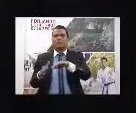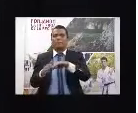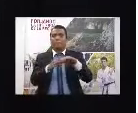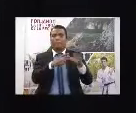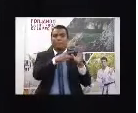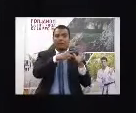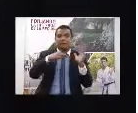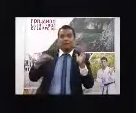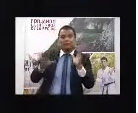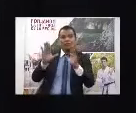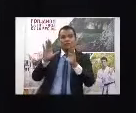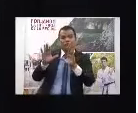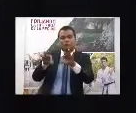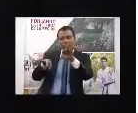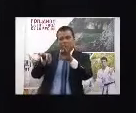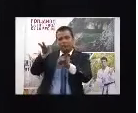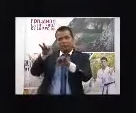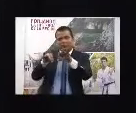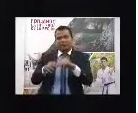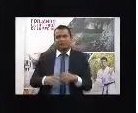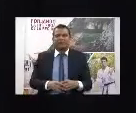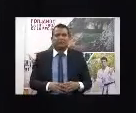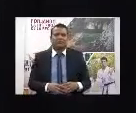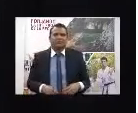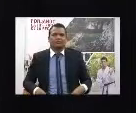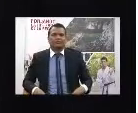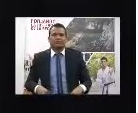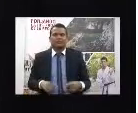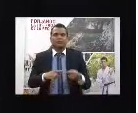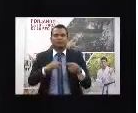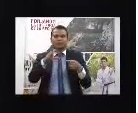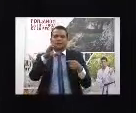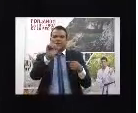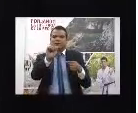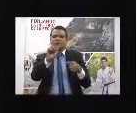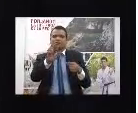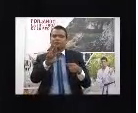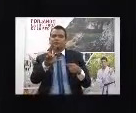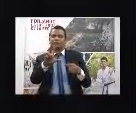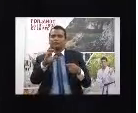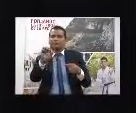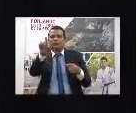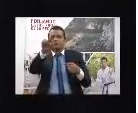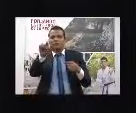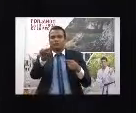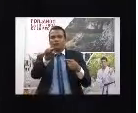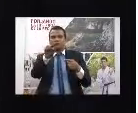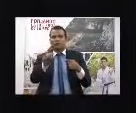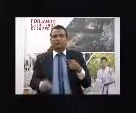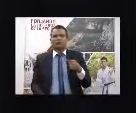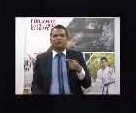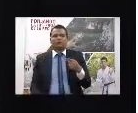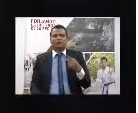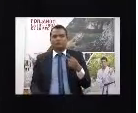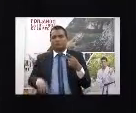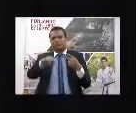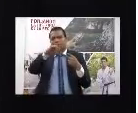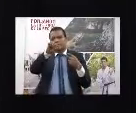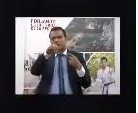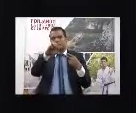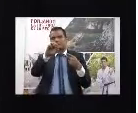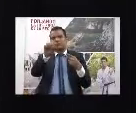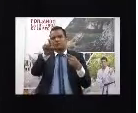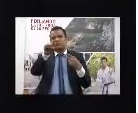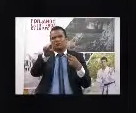tecnólogos y tecnólogas en electrónica, Carlos Alberto Agudelo Cuervo, José